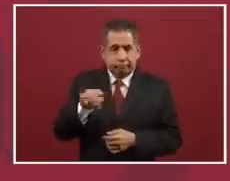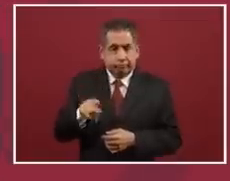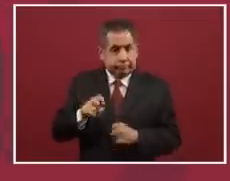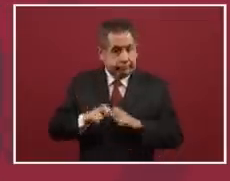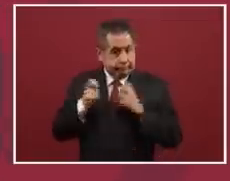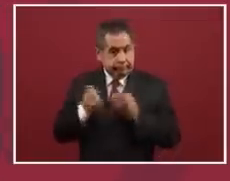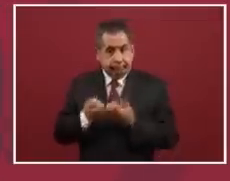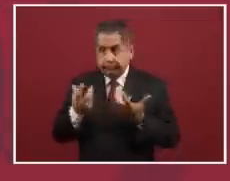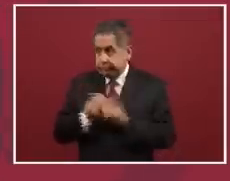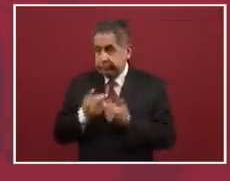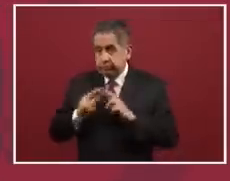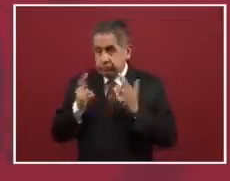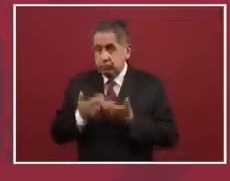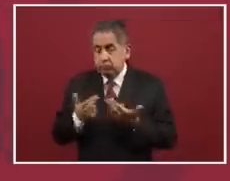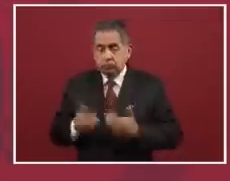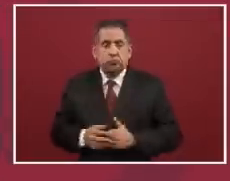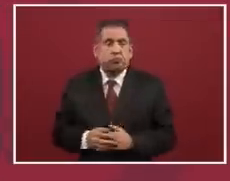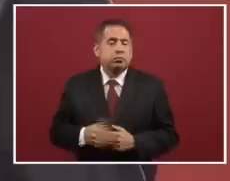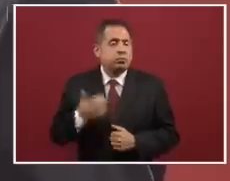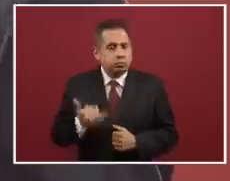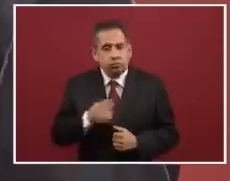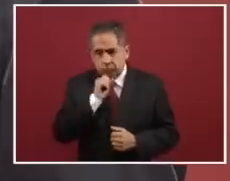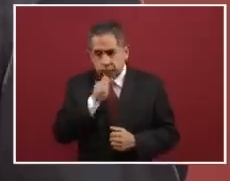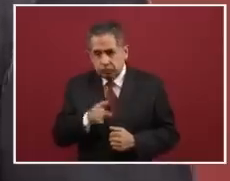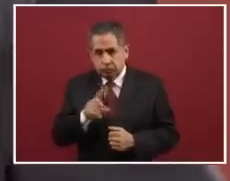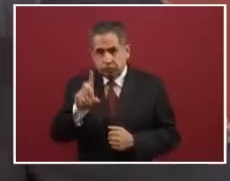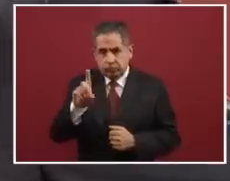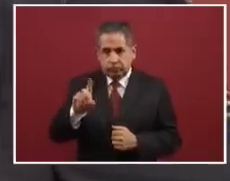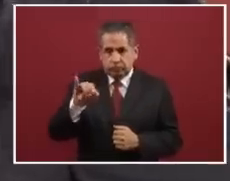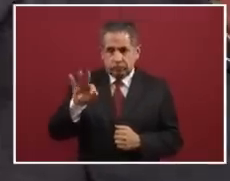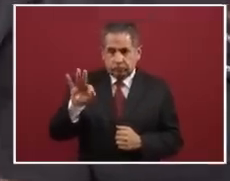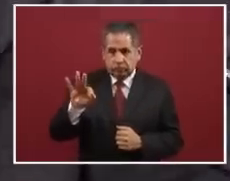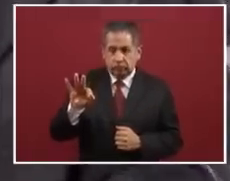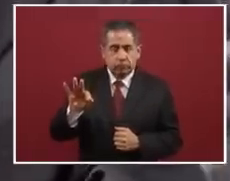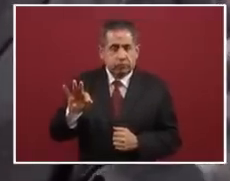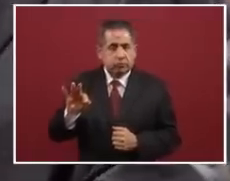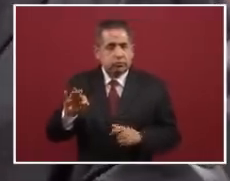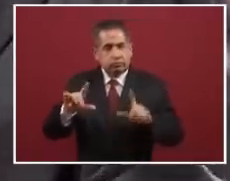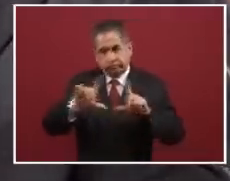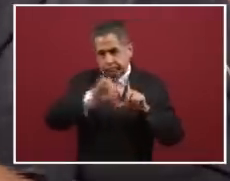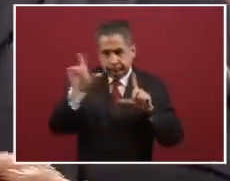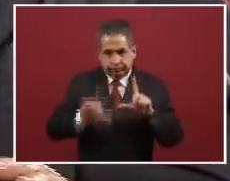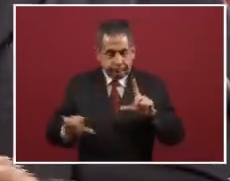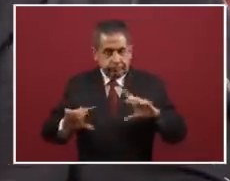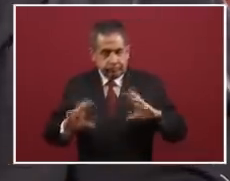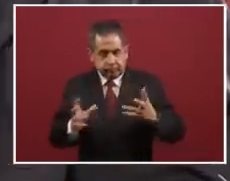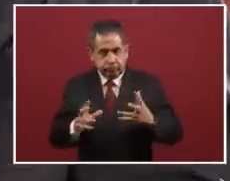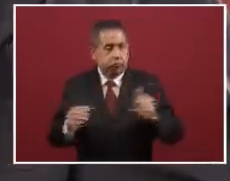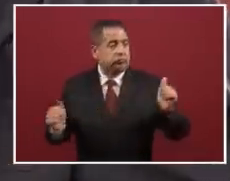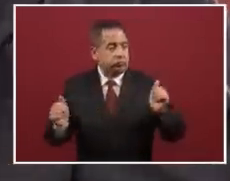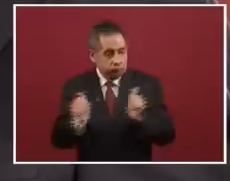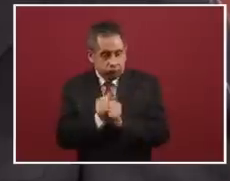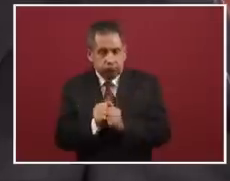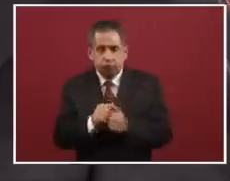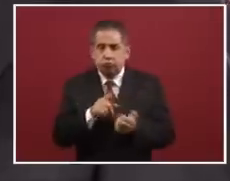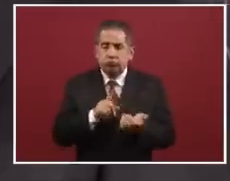reunión, y el DIF nacional, en coordinación